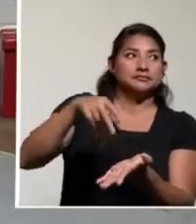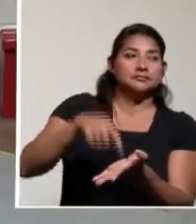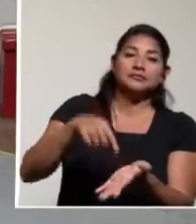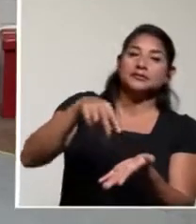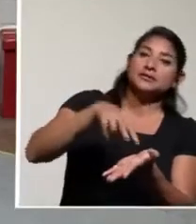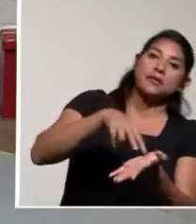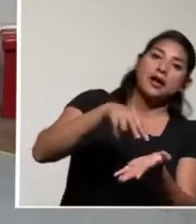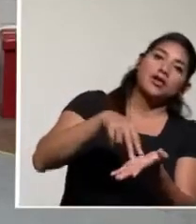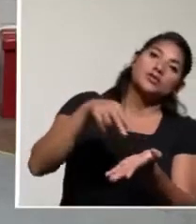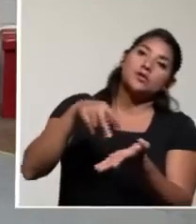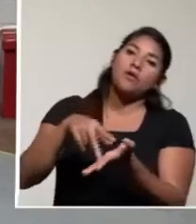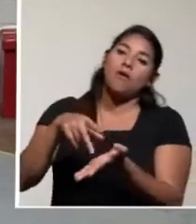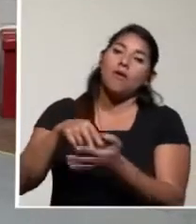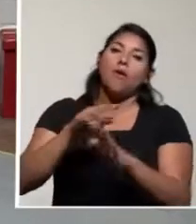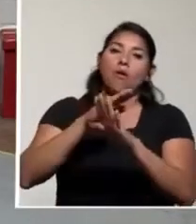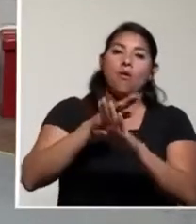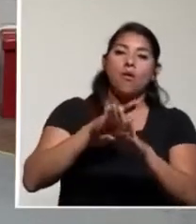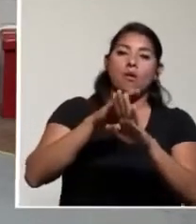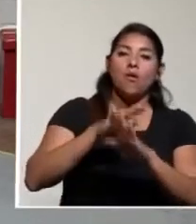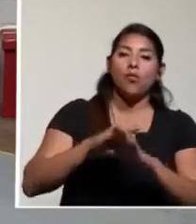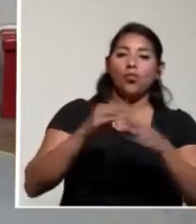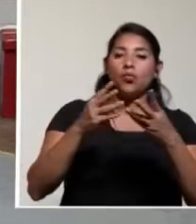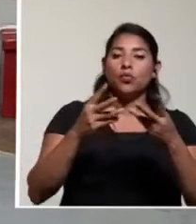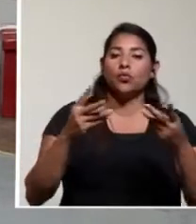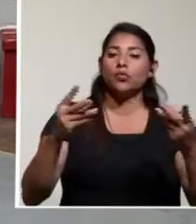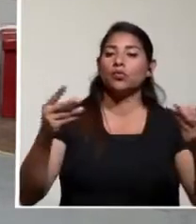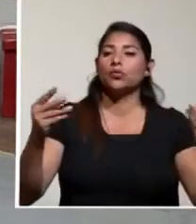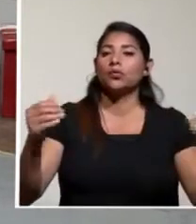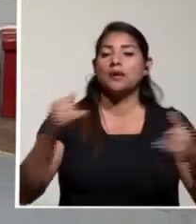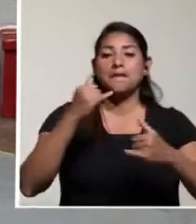Separados. ¡Ay! ¡Se acabó!